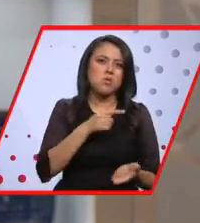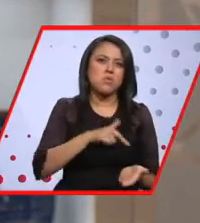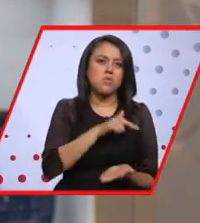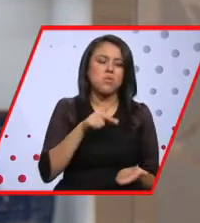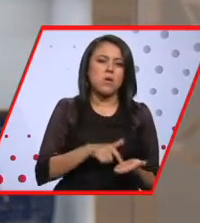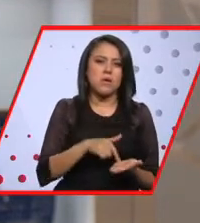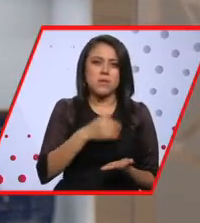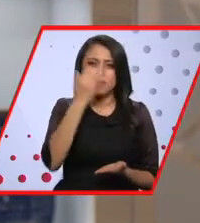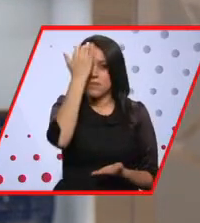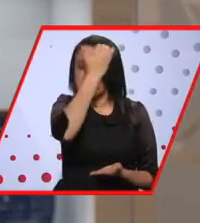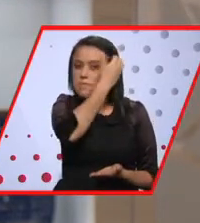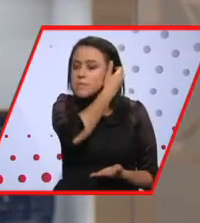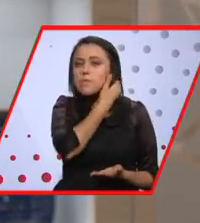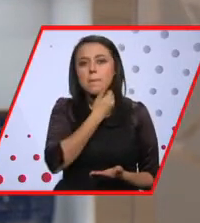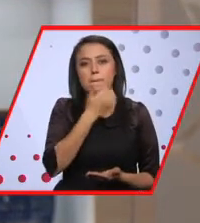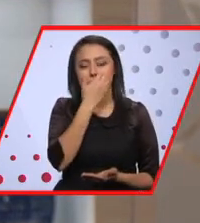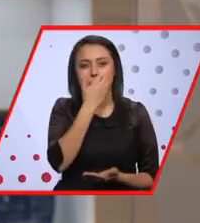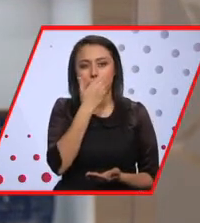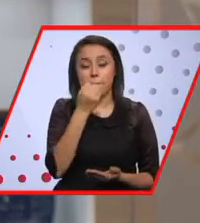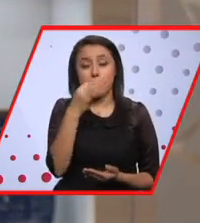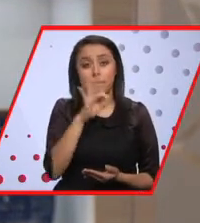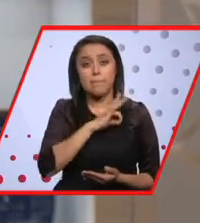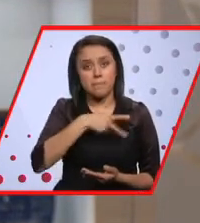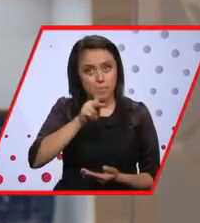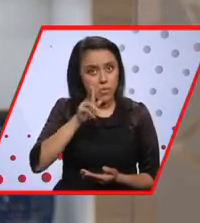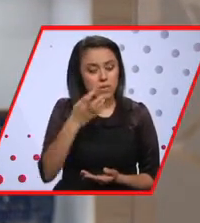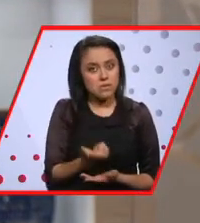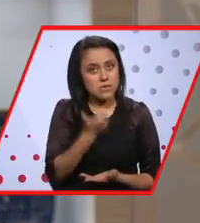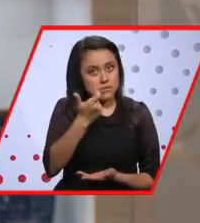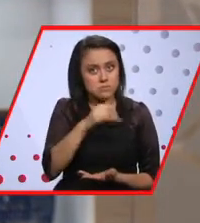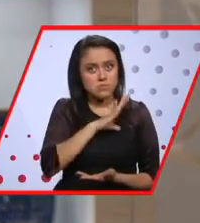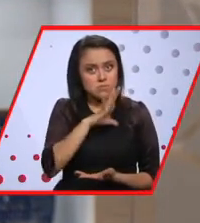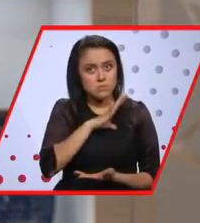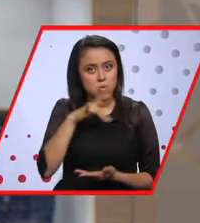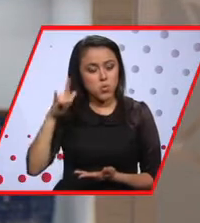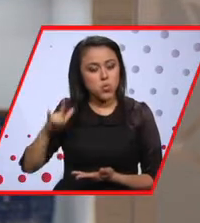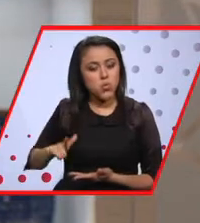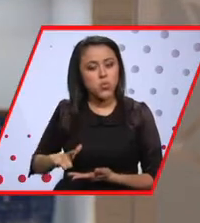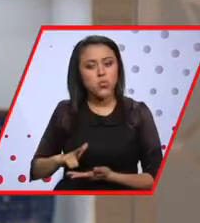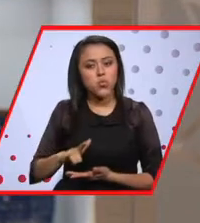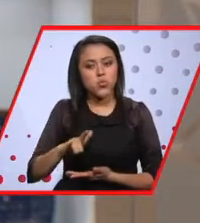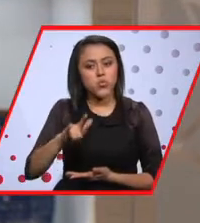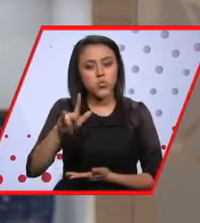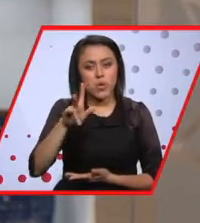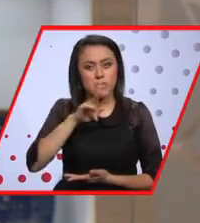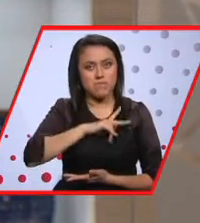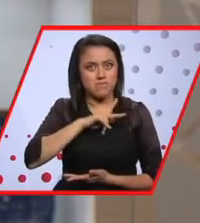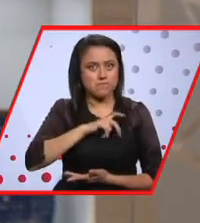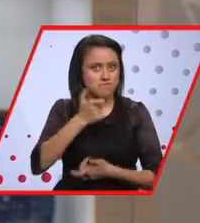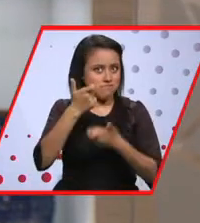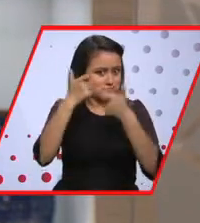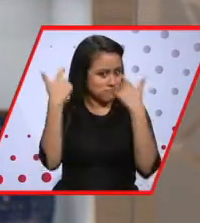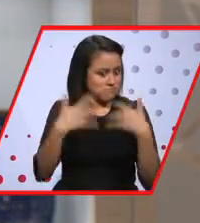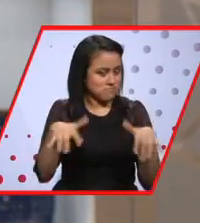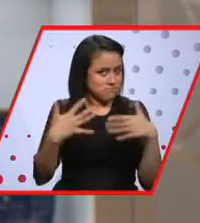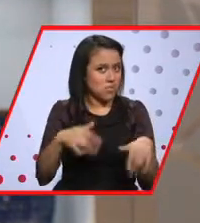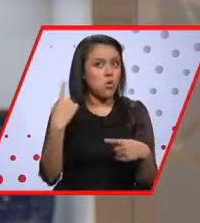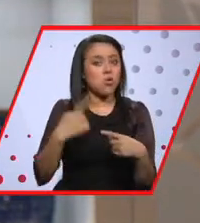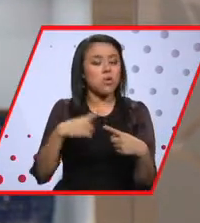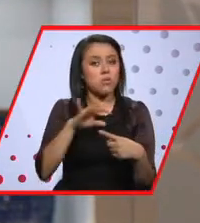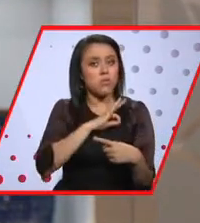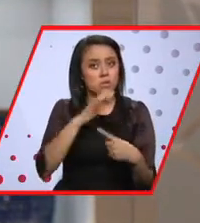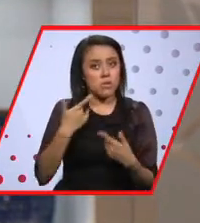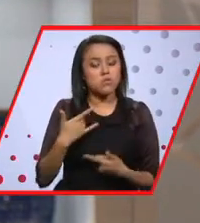más cómo no sobrará el dinero en esa familia que toman jets privados. Tomar un jet privado cuesta mucho dinero. ¿O quién se los invitó a los